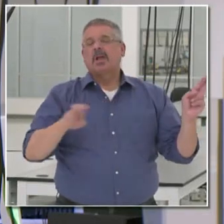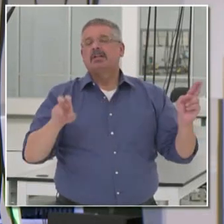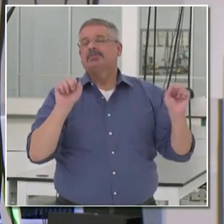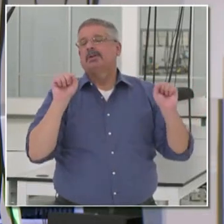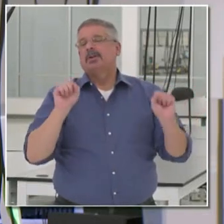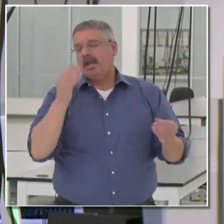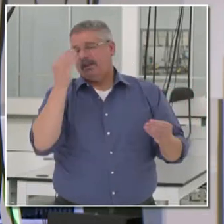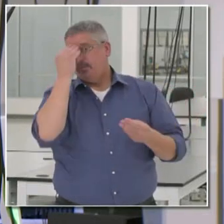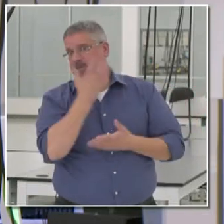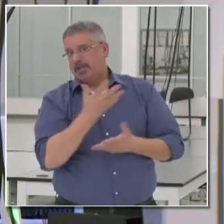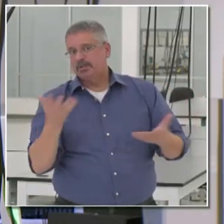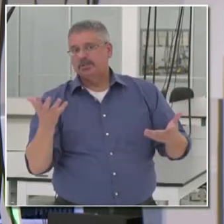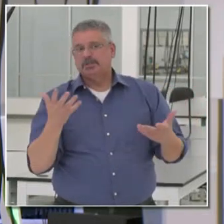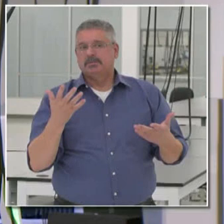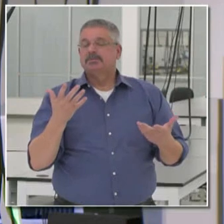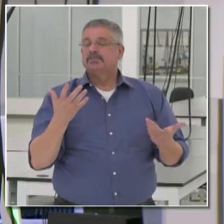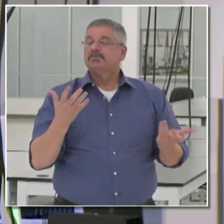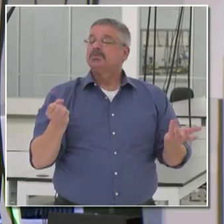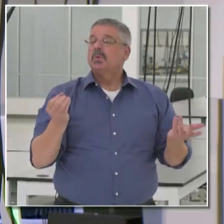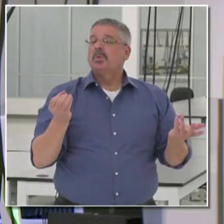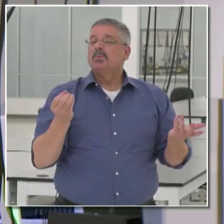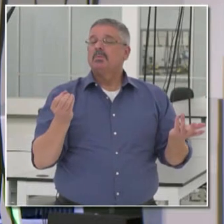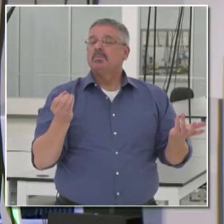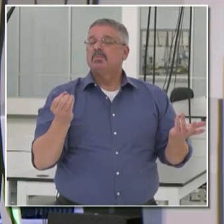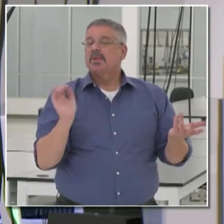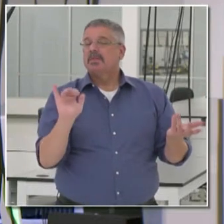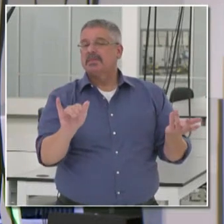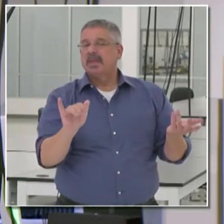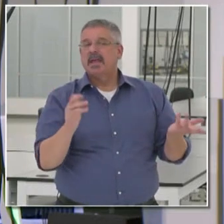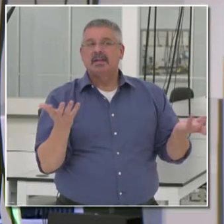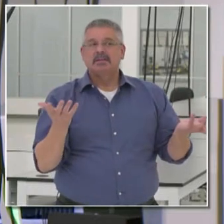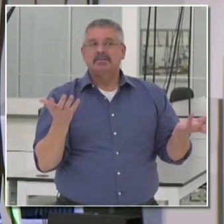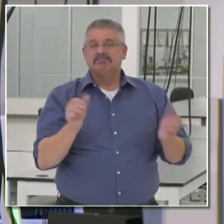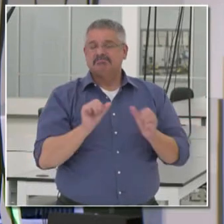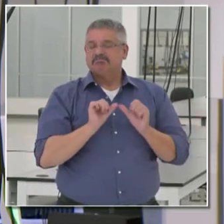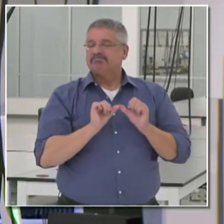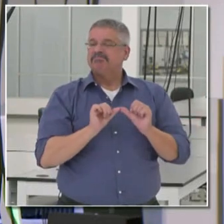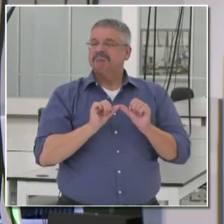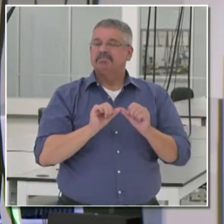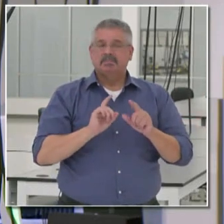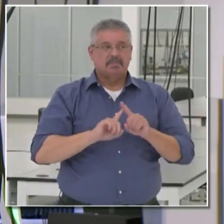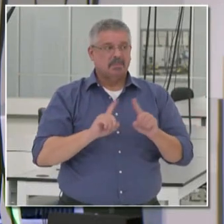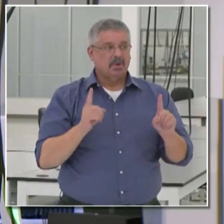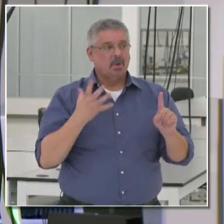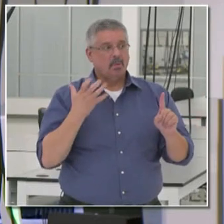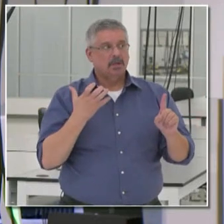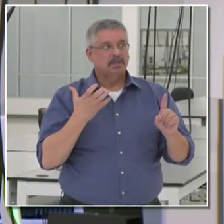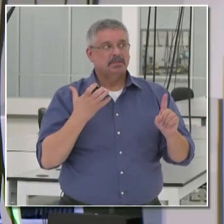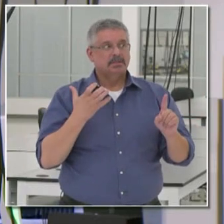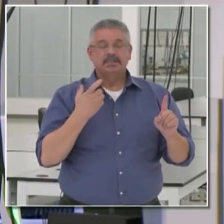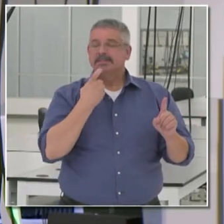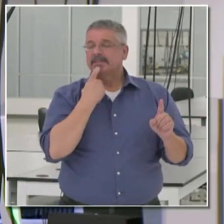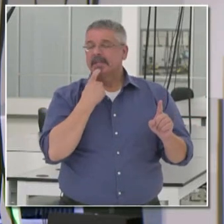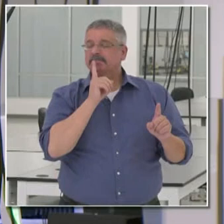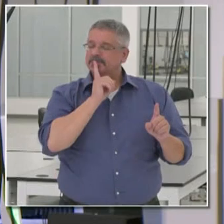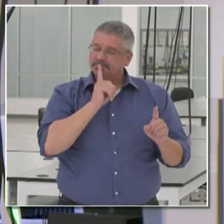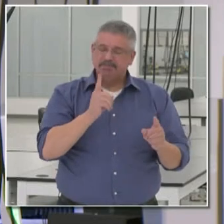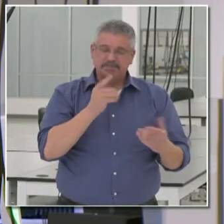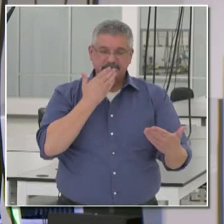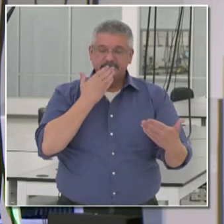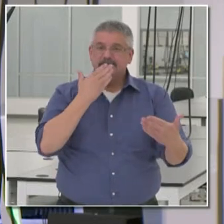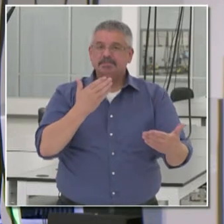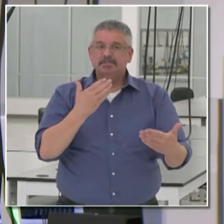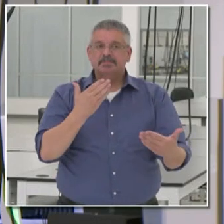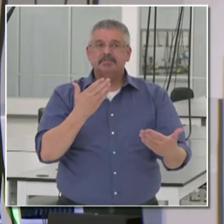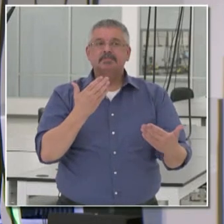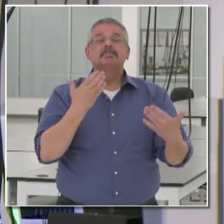transferir la información de modo que con todo eso pues seguiré diciendo que